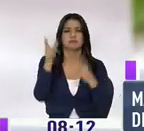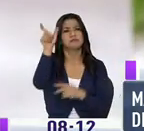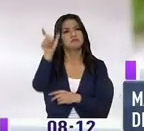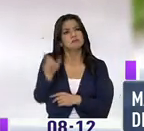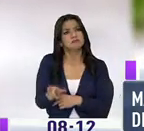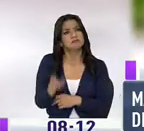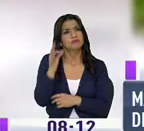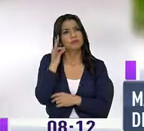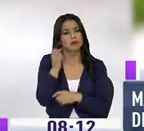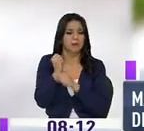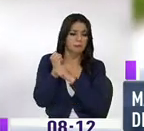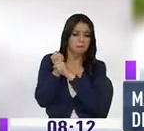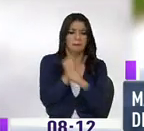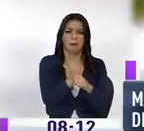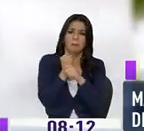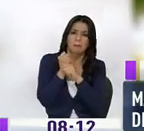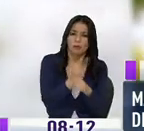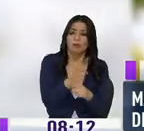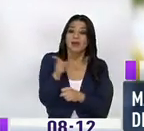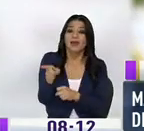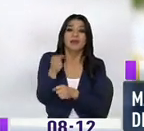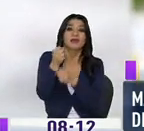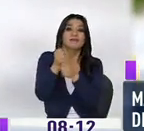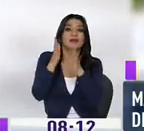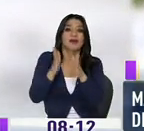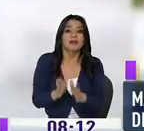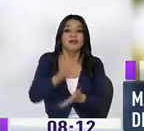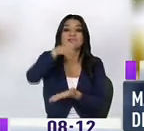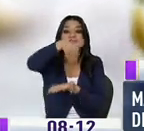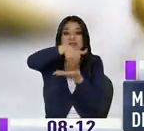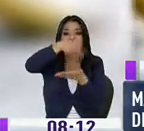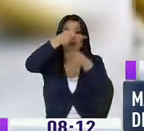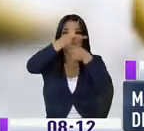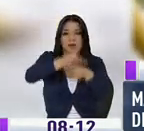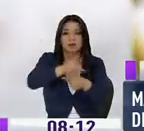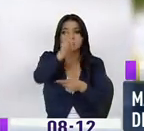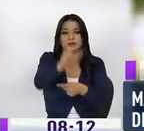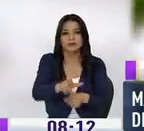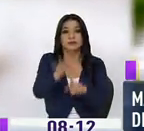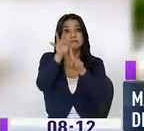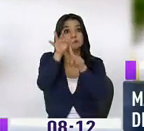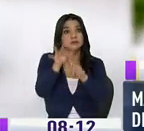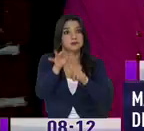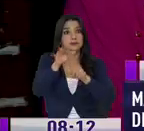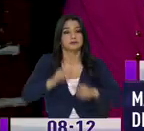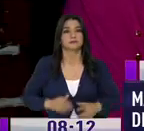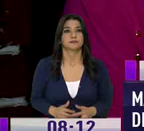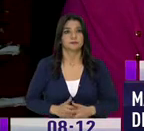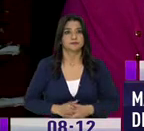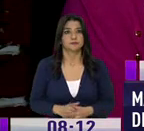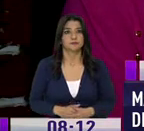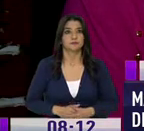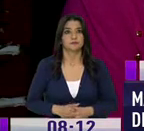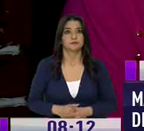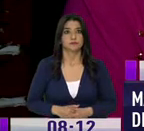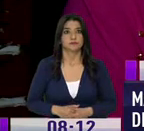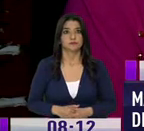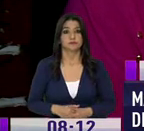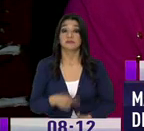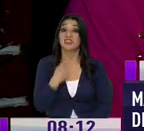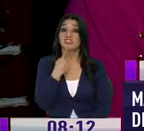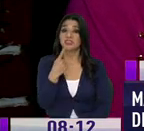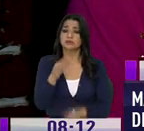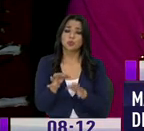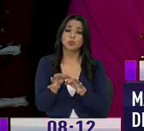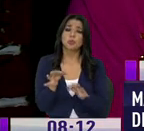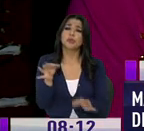supuesta agresión por parte de una trabajadora de un centro de cuidados para personas especiales. Yo no veo ni qué es, pero dice que es un